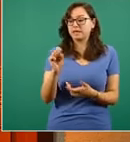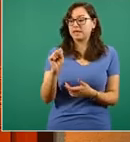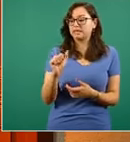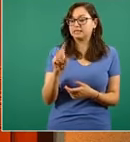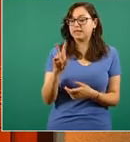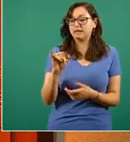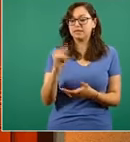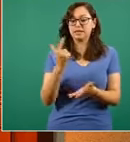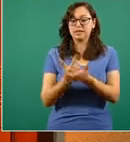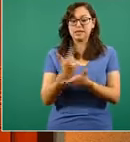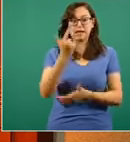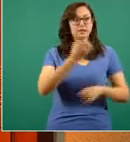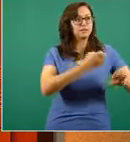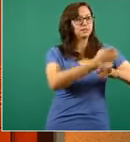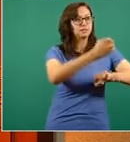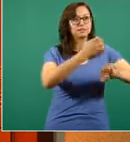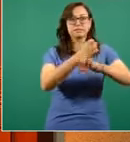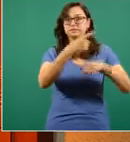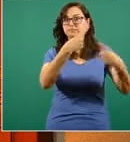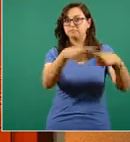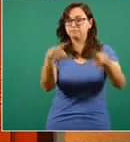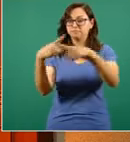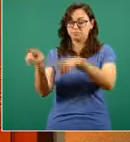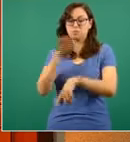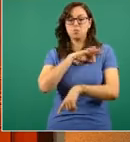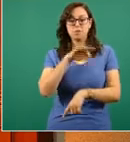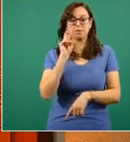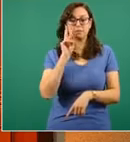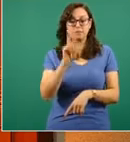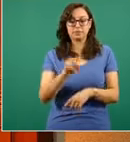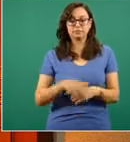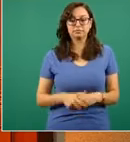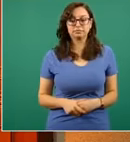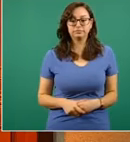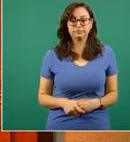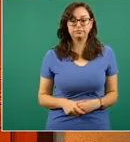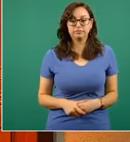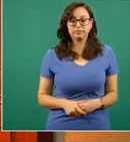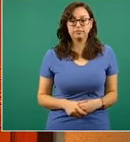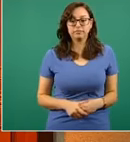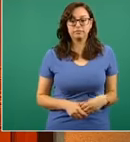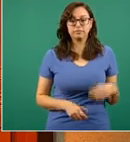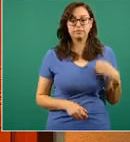para cada una de las entidades federativas. Veamos la siguiente diapositiva.